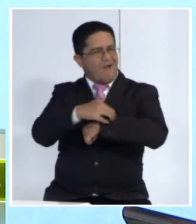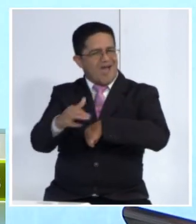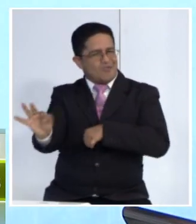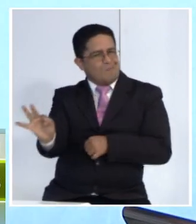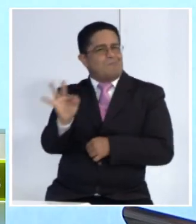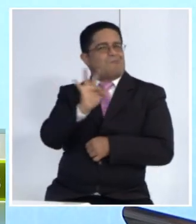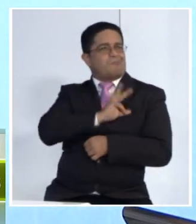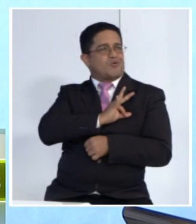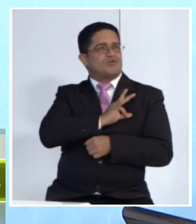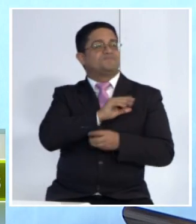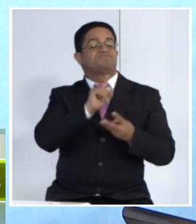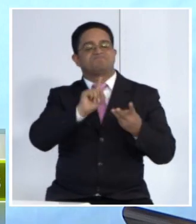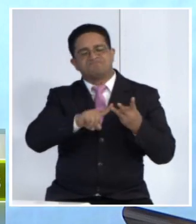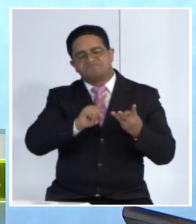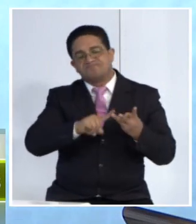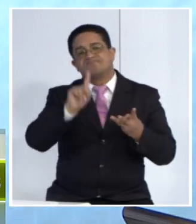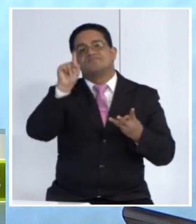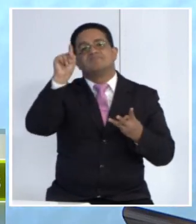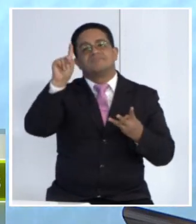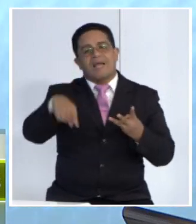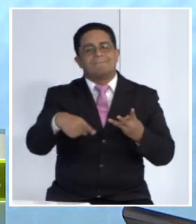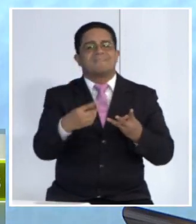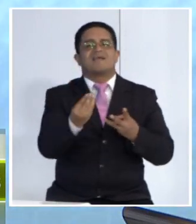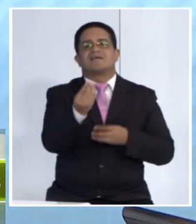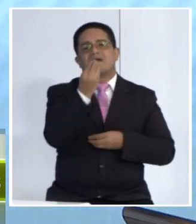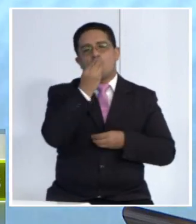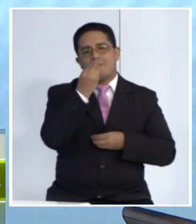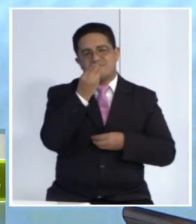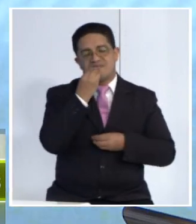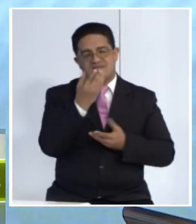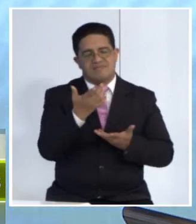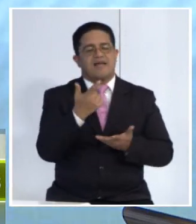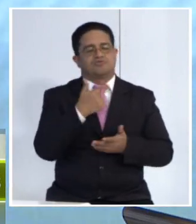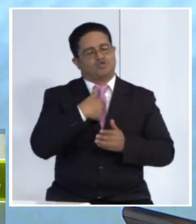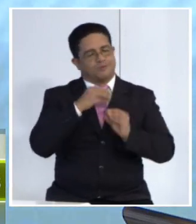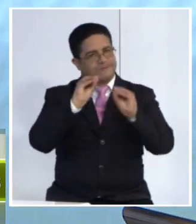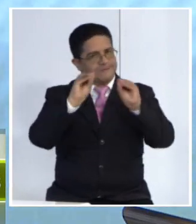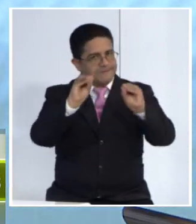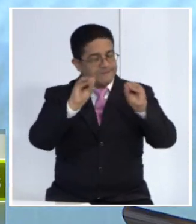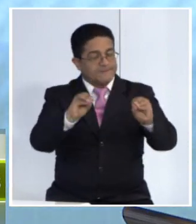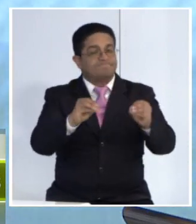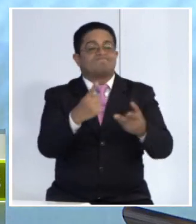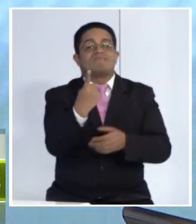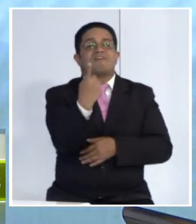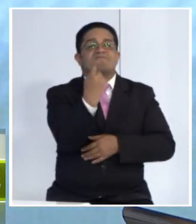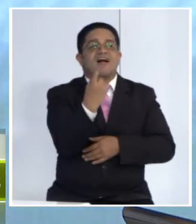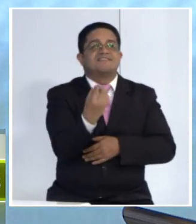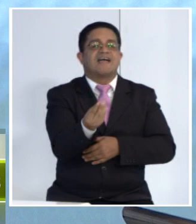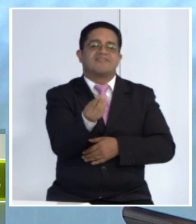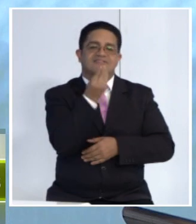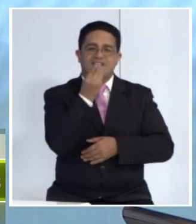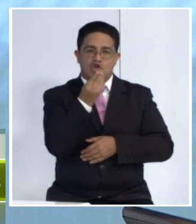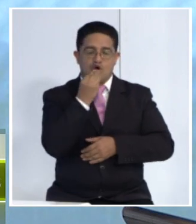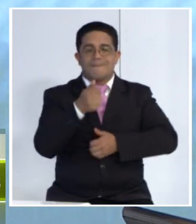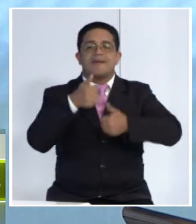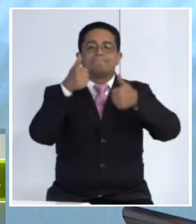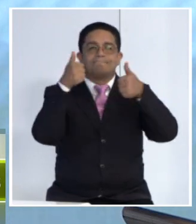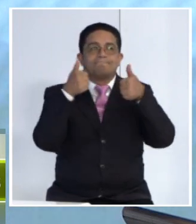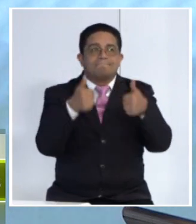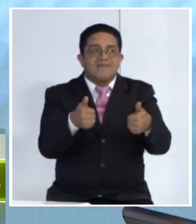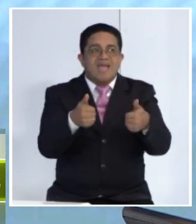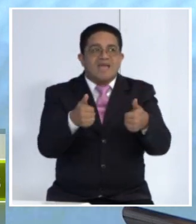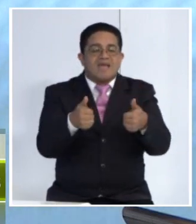influir. Otro factor es el factor nutricional, y eso lo voy a recalcar, la falta de nutriciones